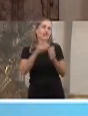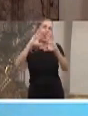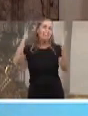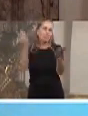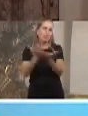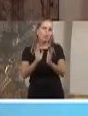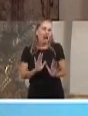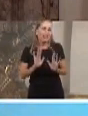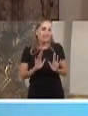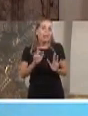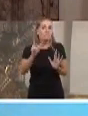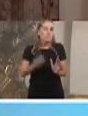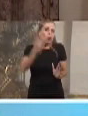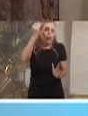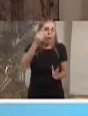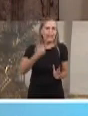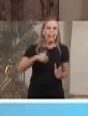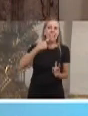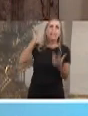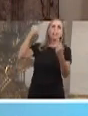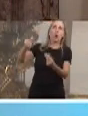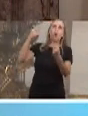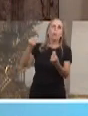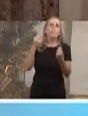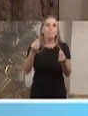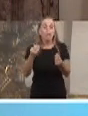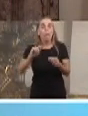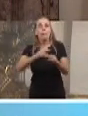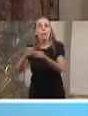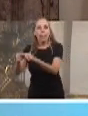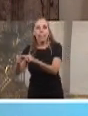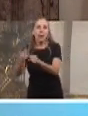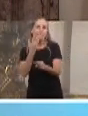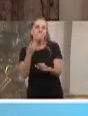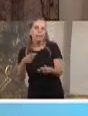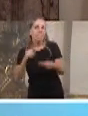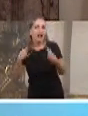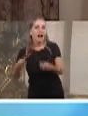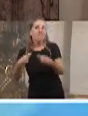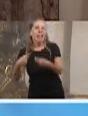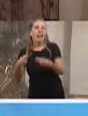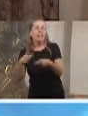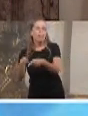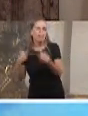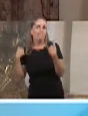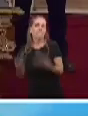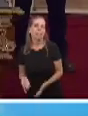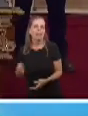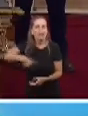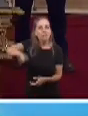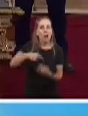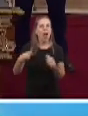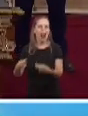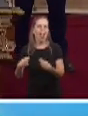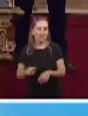que es importante ver lo que va a pasar hoy y cómo el gobierno acusa este hecho y qué análisis hace el gobierno y si esto